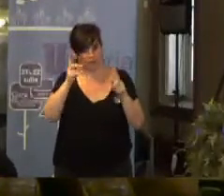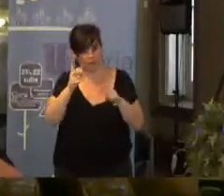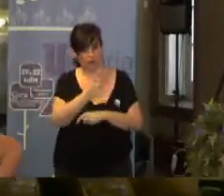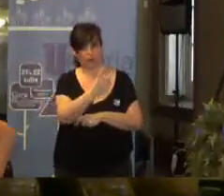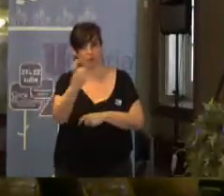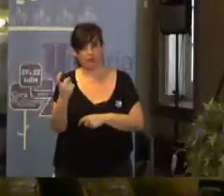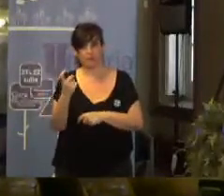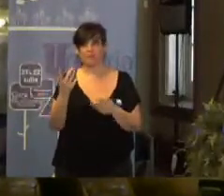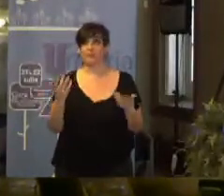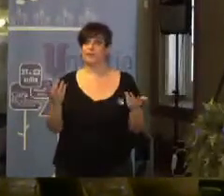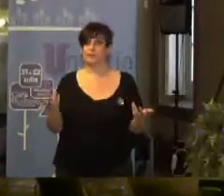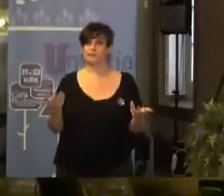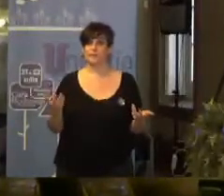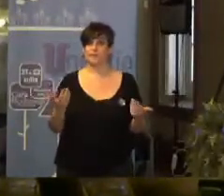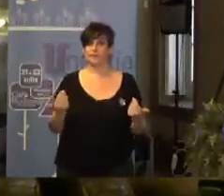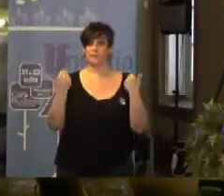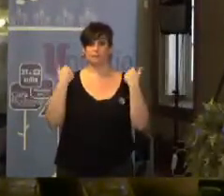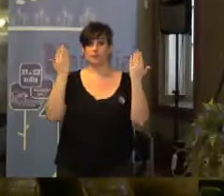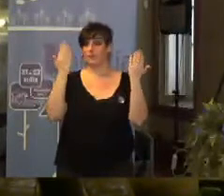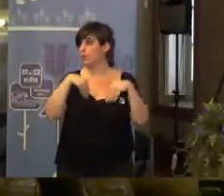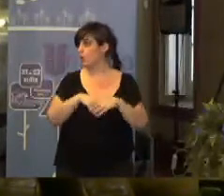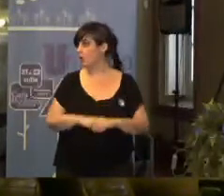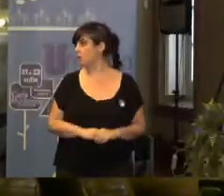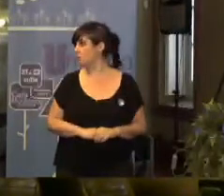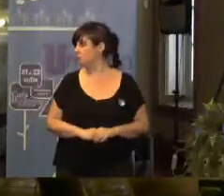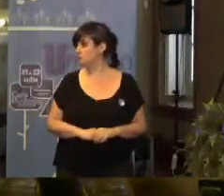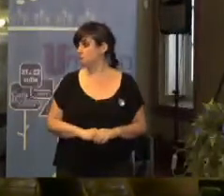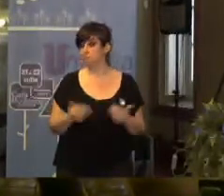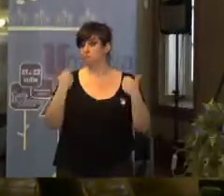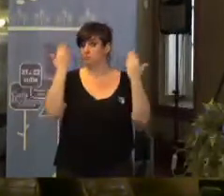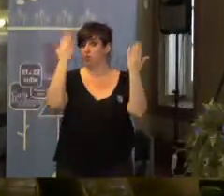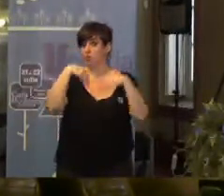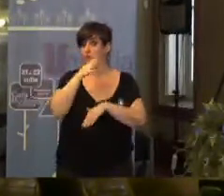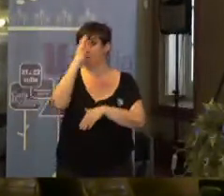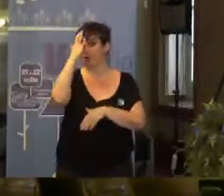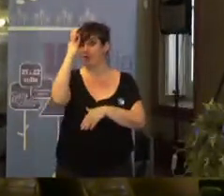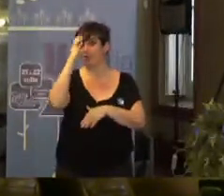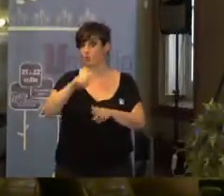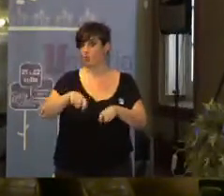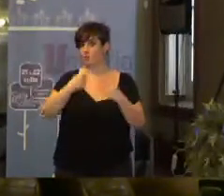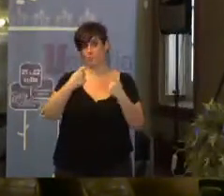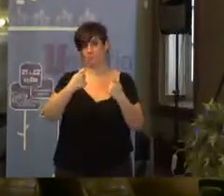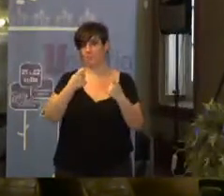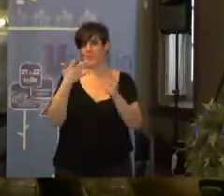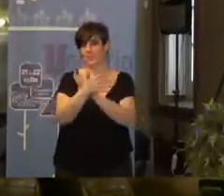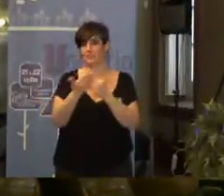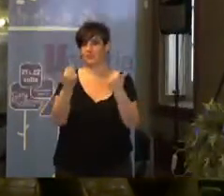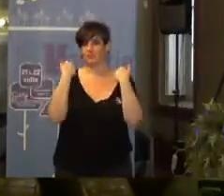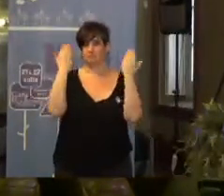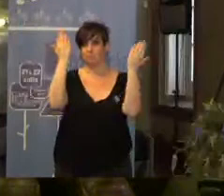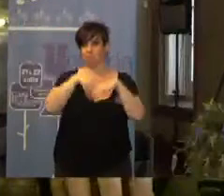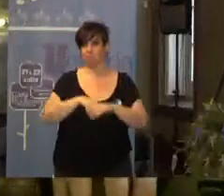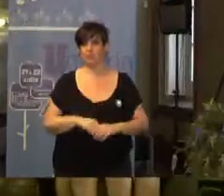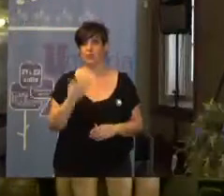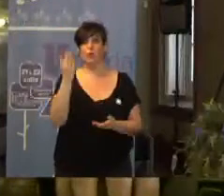unha irresponsabilidade destruir esa ilusión, é unha irresponsabilidade, e moitas veces por cuestións,